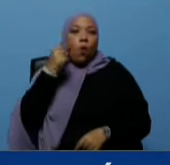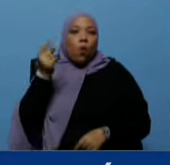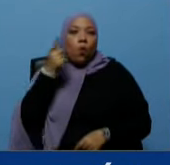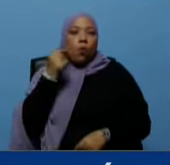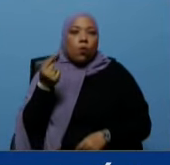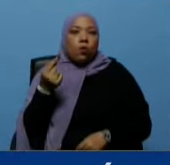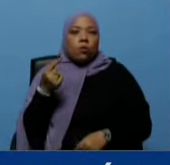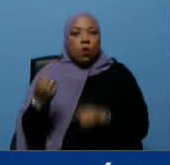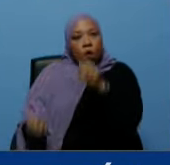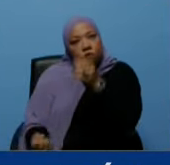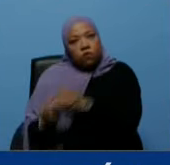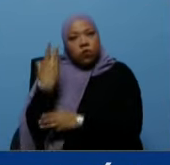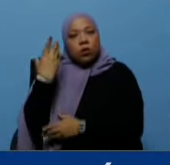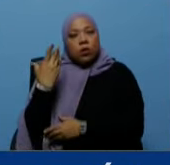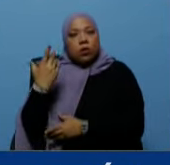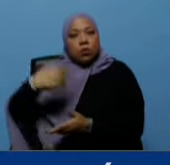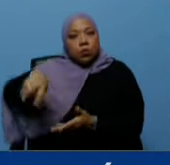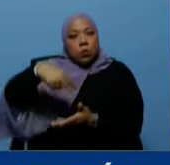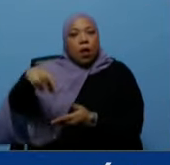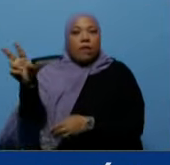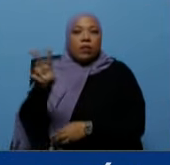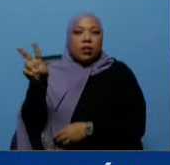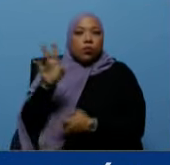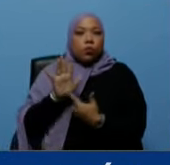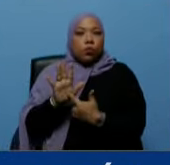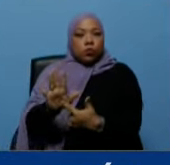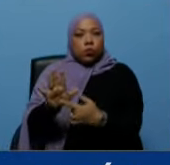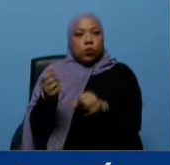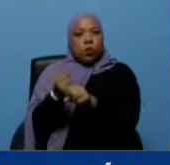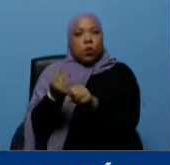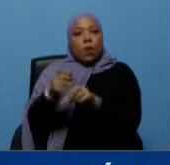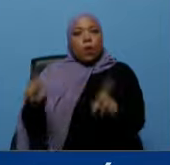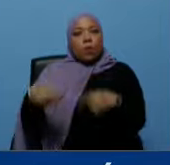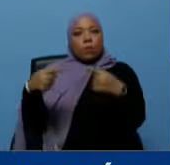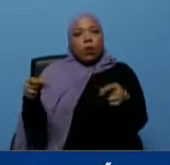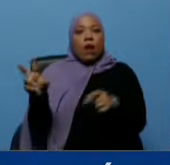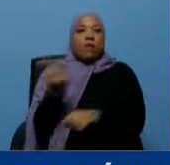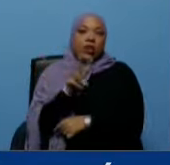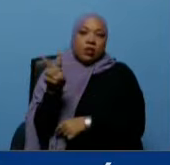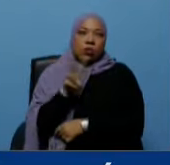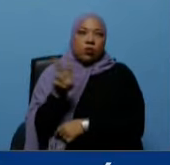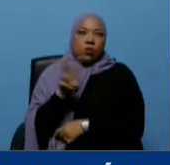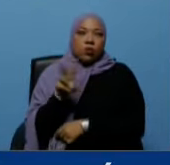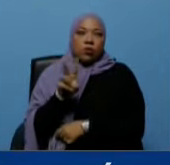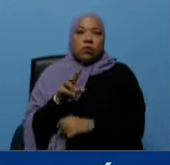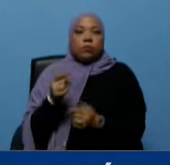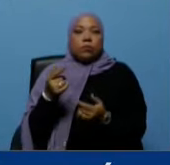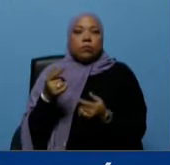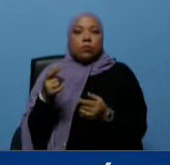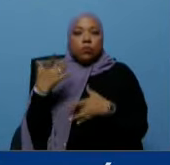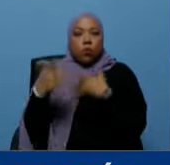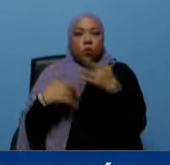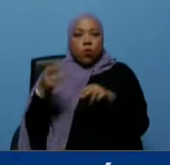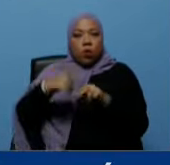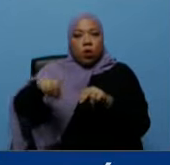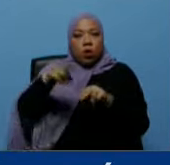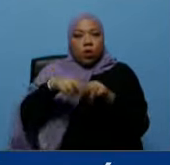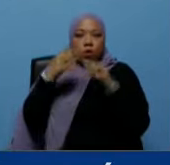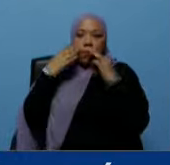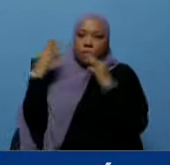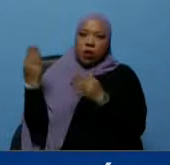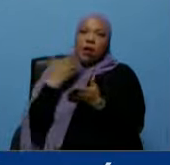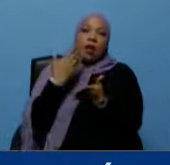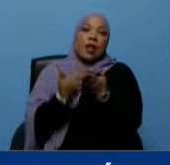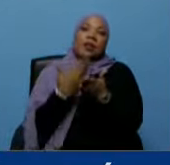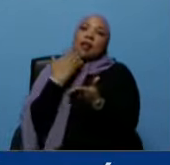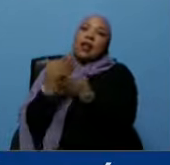y la Fundación Gajillo de Venezuela y la música de Venezuela con estos niños y niñas. Adelante,